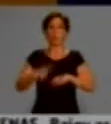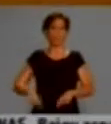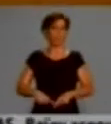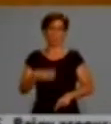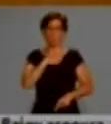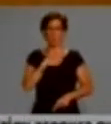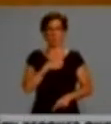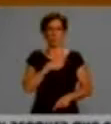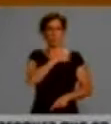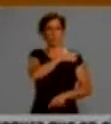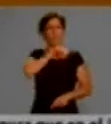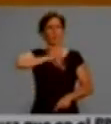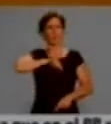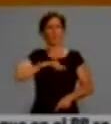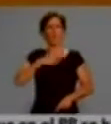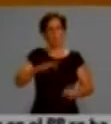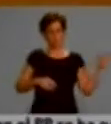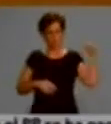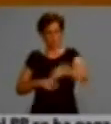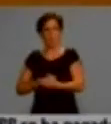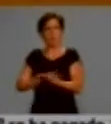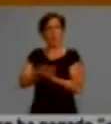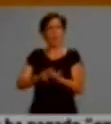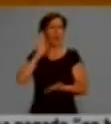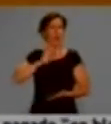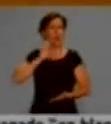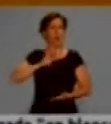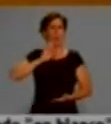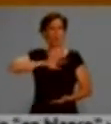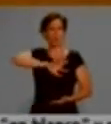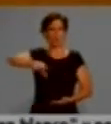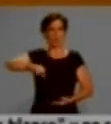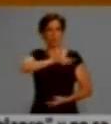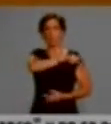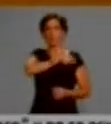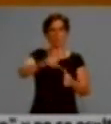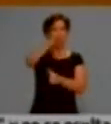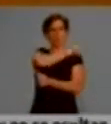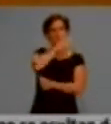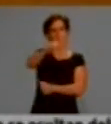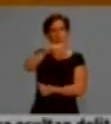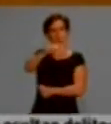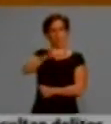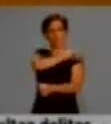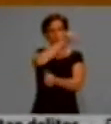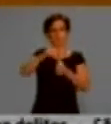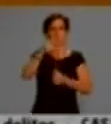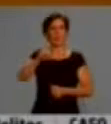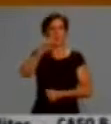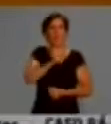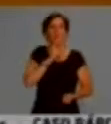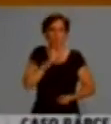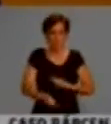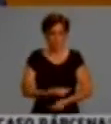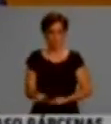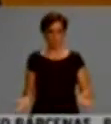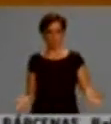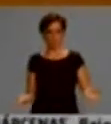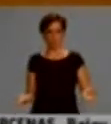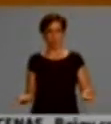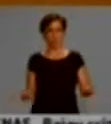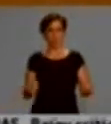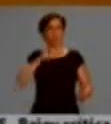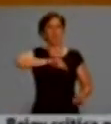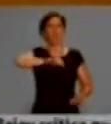a hablar de corrupción en esta Cámara cuando la ha negado sistemáticamente la que ha habido en su partido durante 20 años? ¿Con qué autoridad le va a decir a